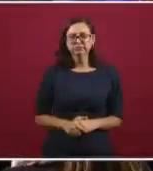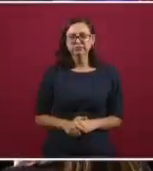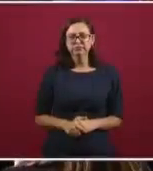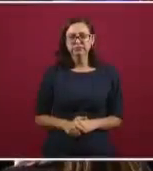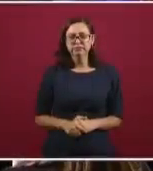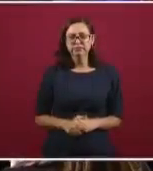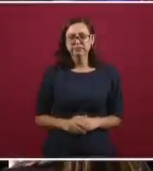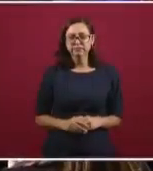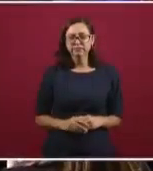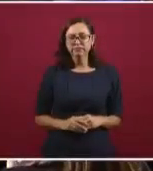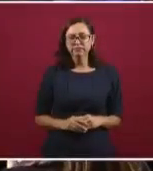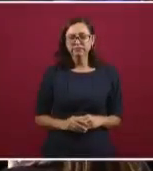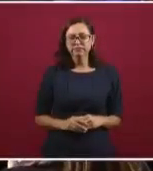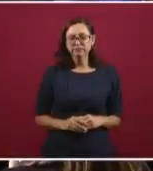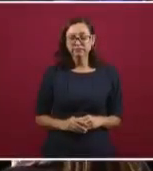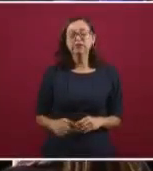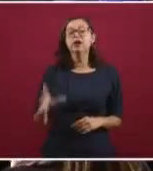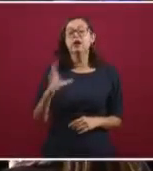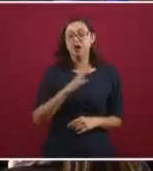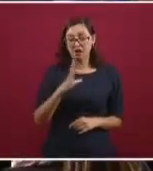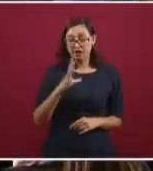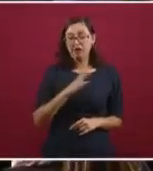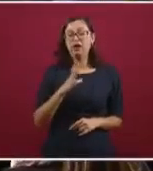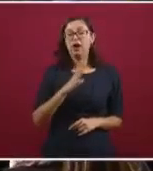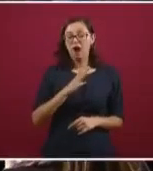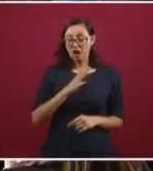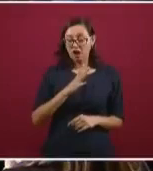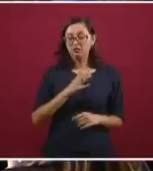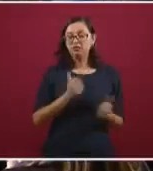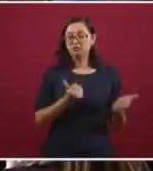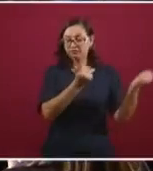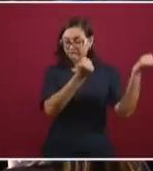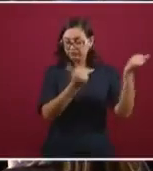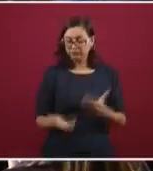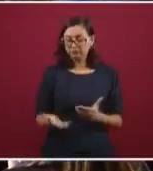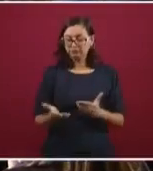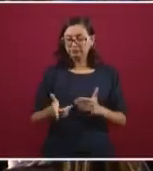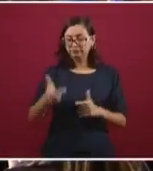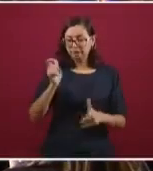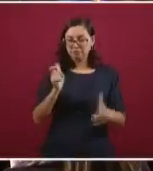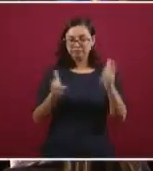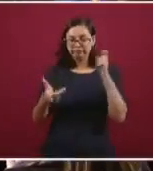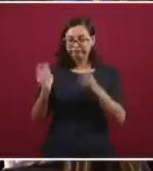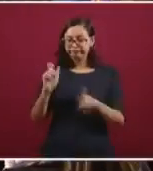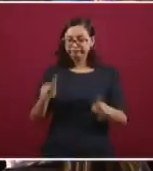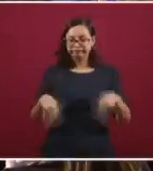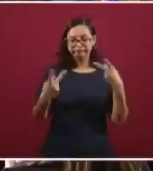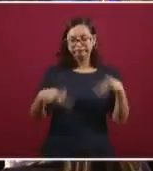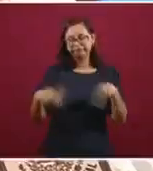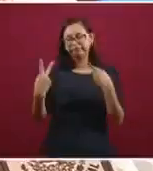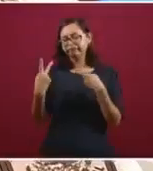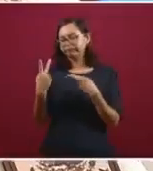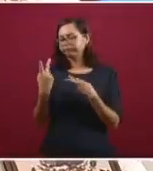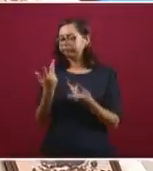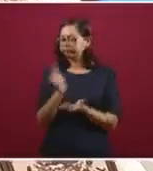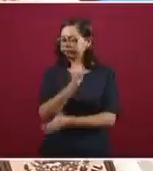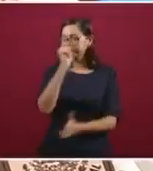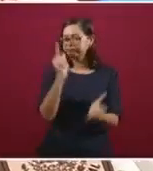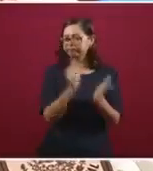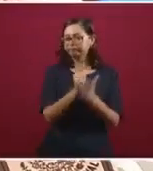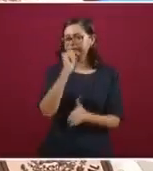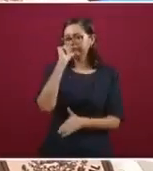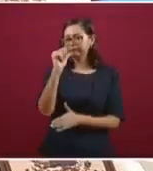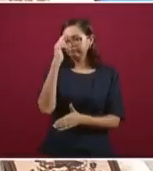Hay un ingreso ilegal de armas y de comercialización también. Esta actividad